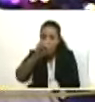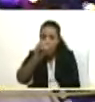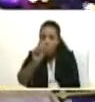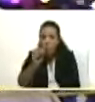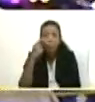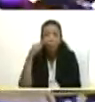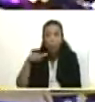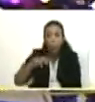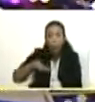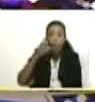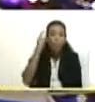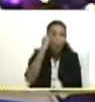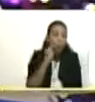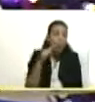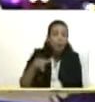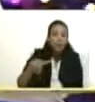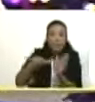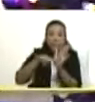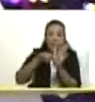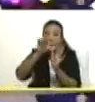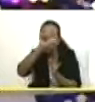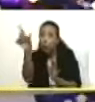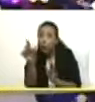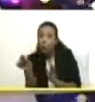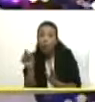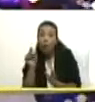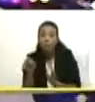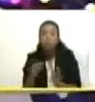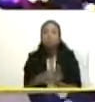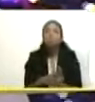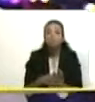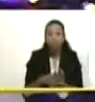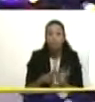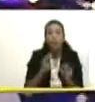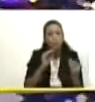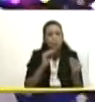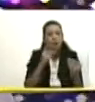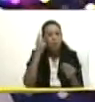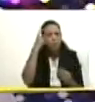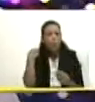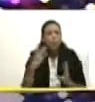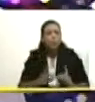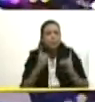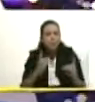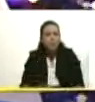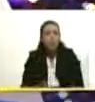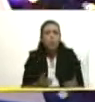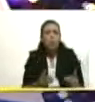a toda esa población de la Guayana Esequiba. Estuvimos hablando pues de las decisiones